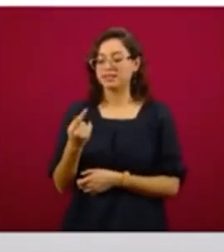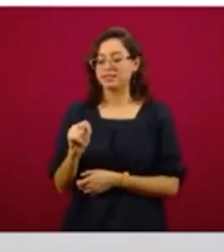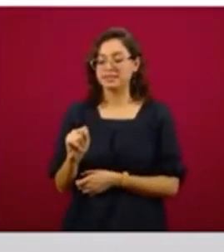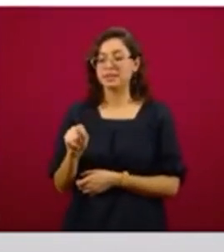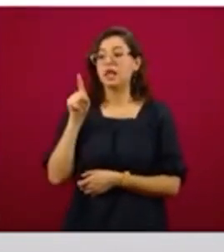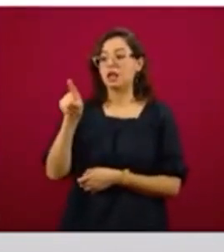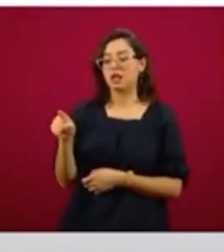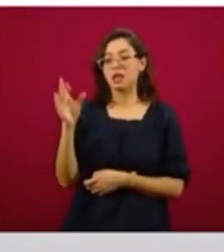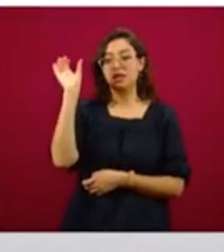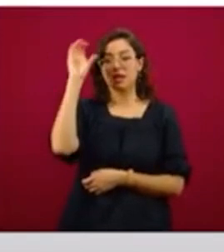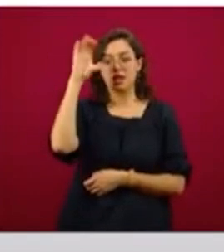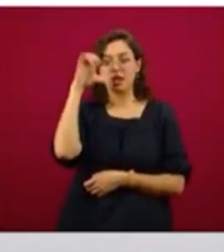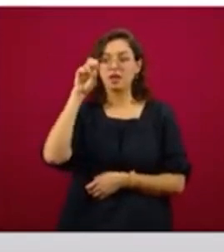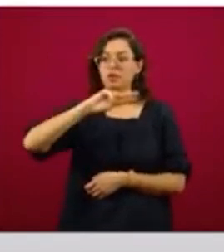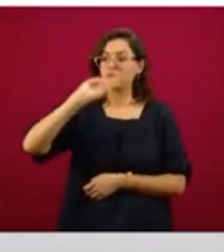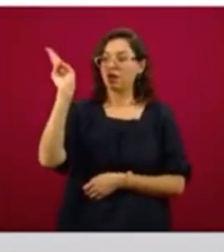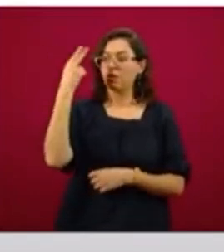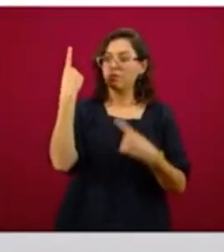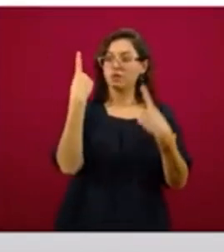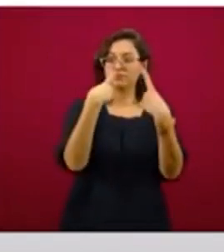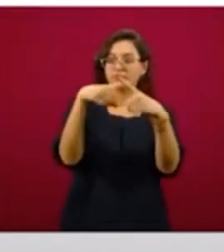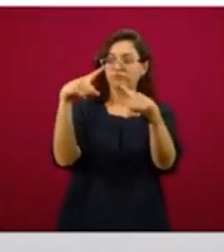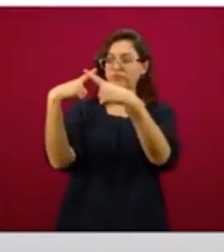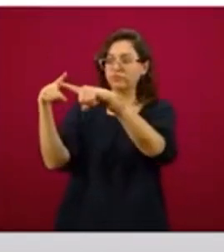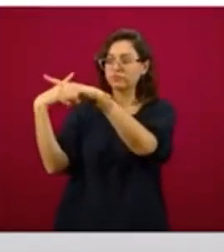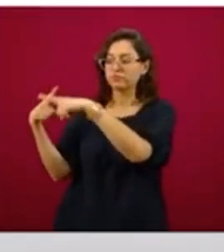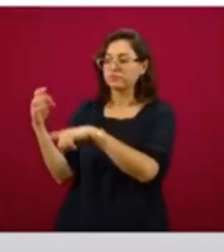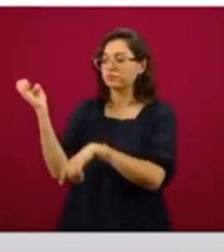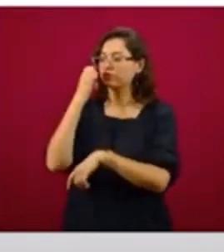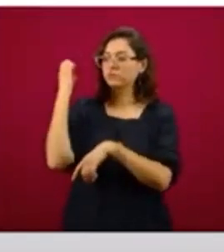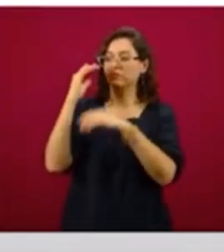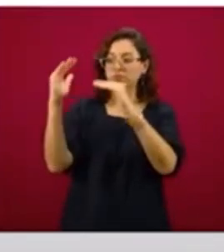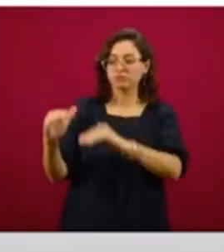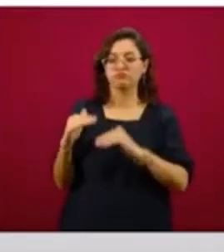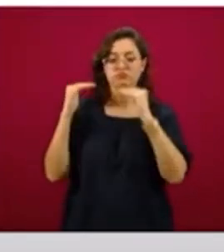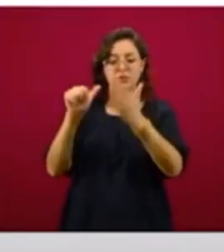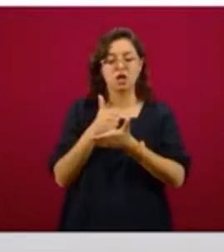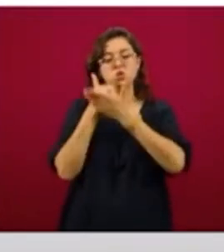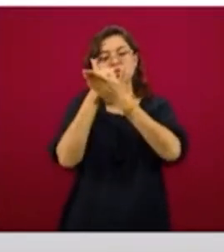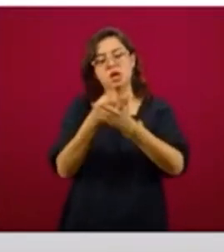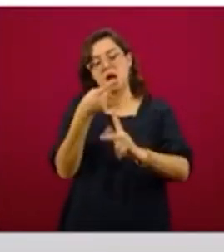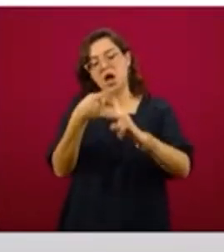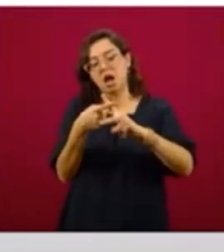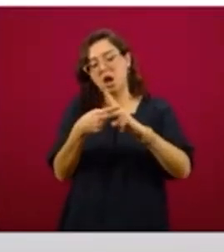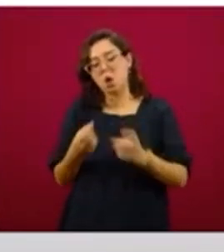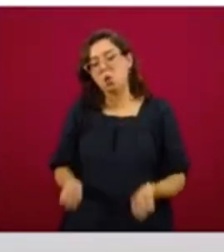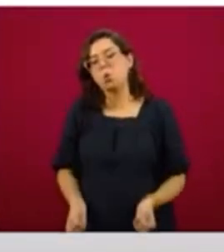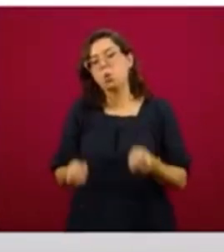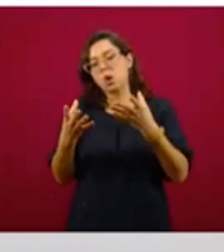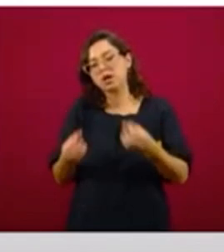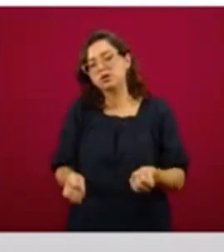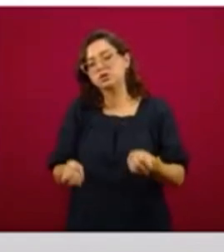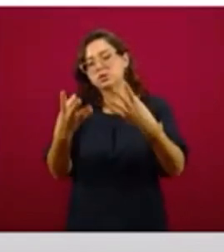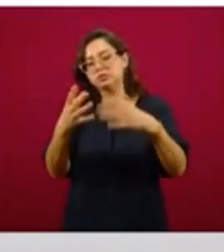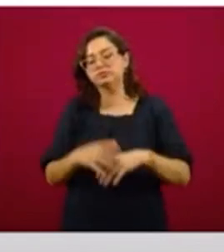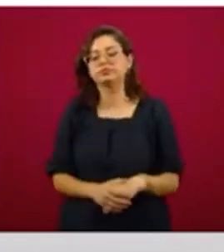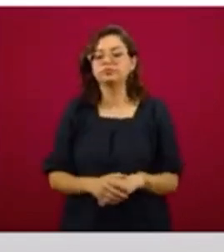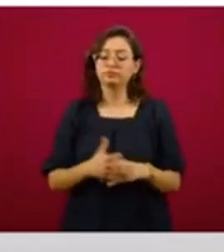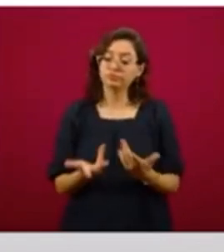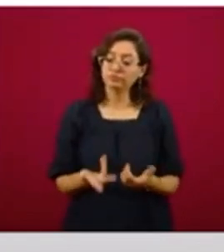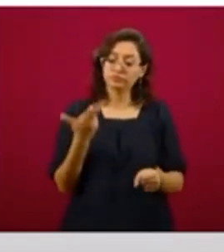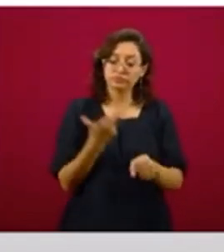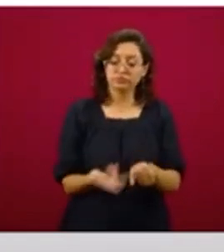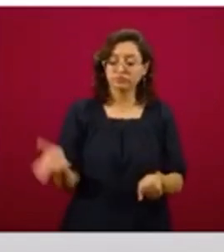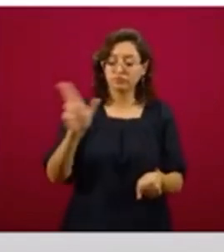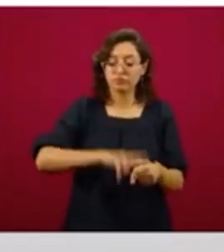de universidades y colegios que nos ayudan a estimar estas tendencias la tendencia de casos hospitalizados para